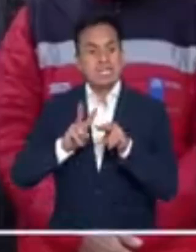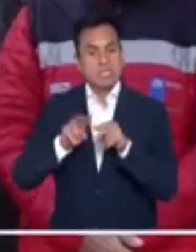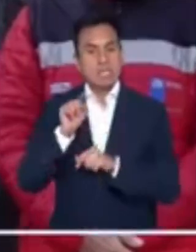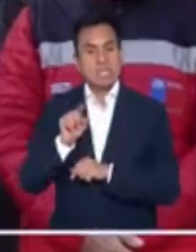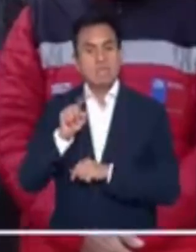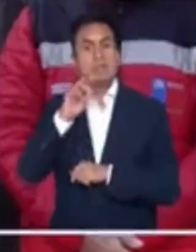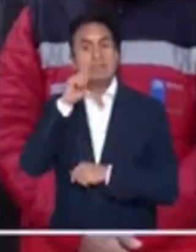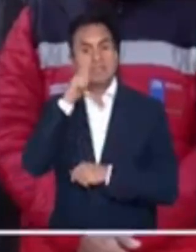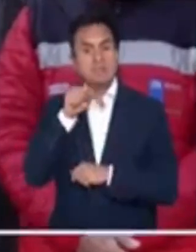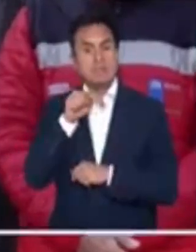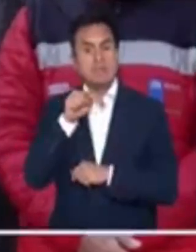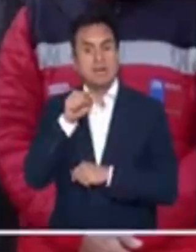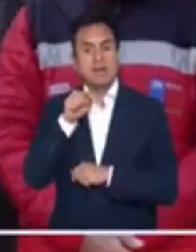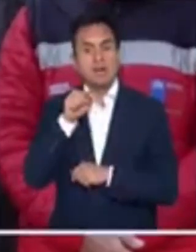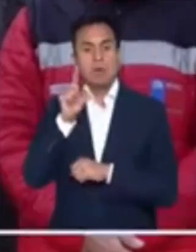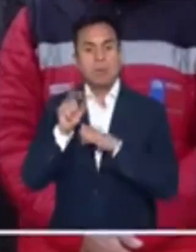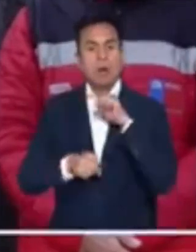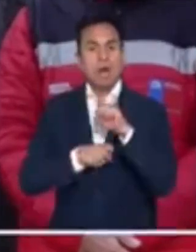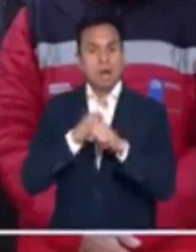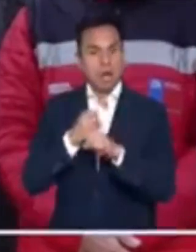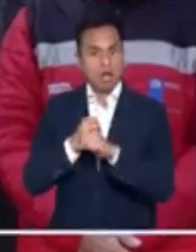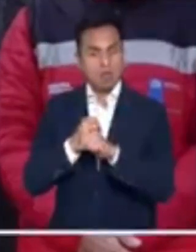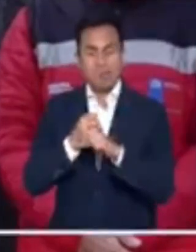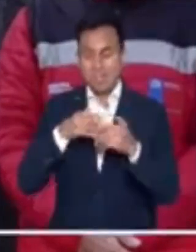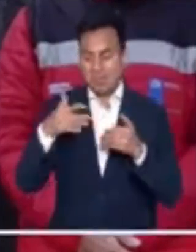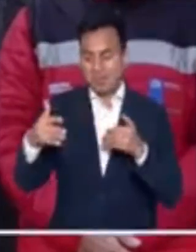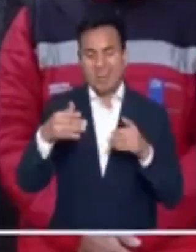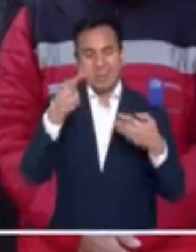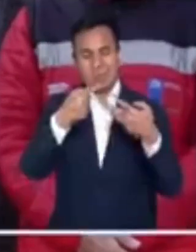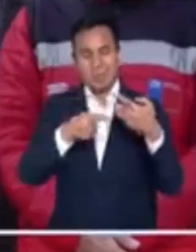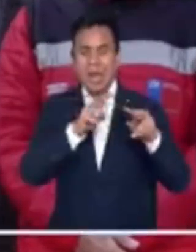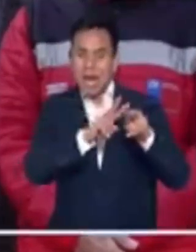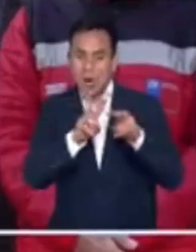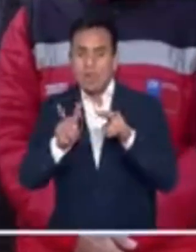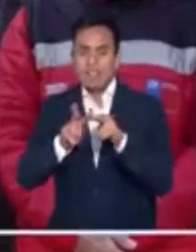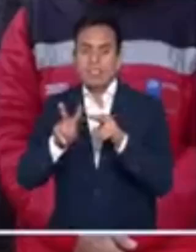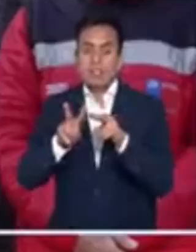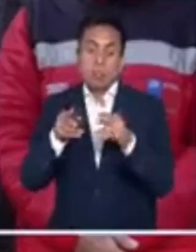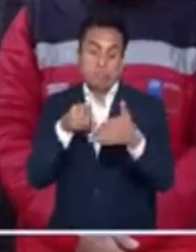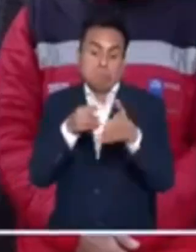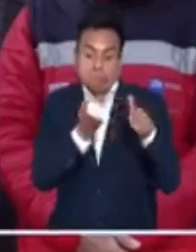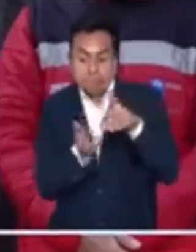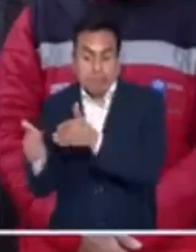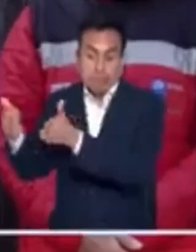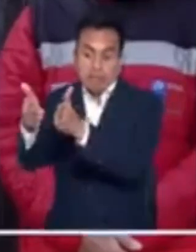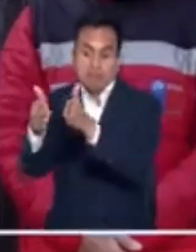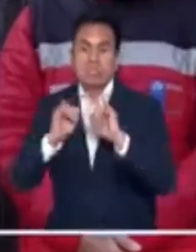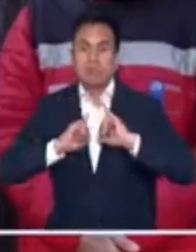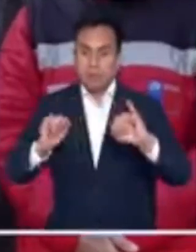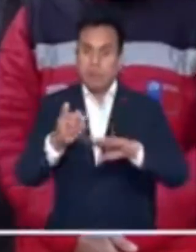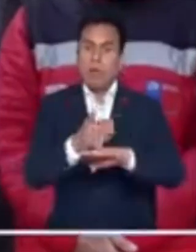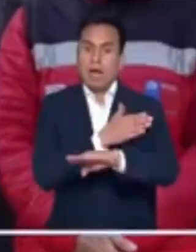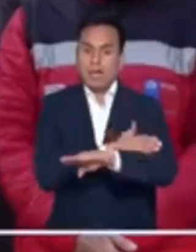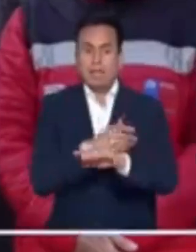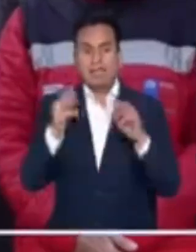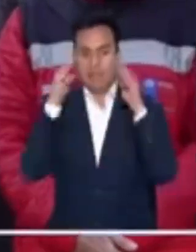esto va a significar durante un año poder generar una serie de ajustes, desvíos, que va a estar debidamente informado. El foco